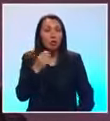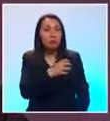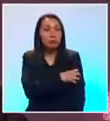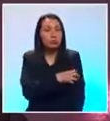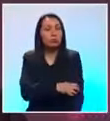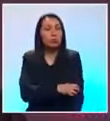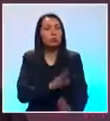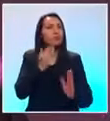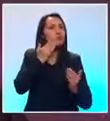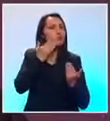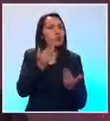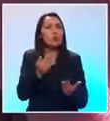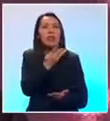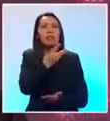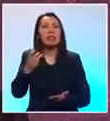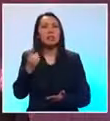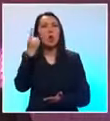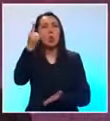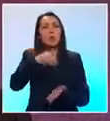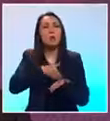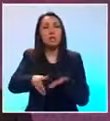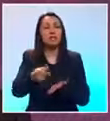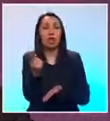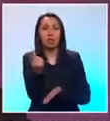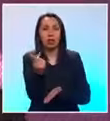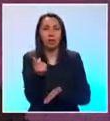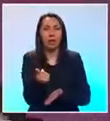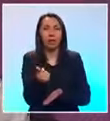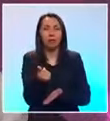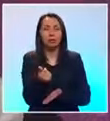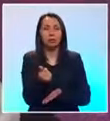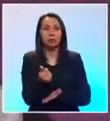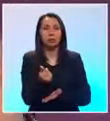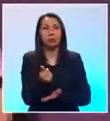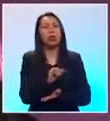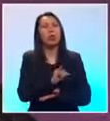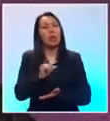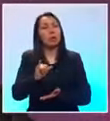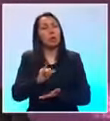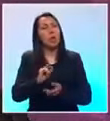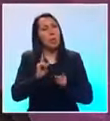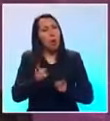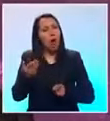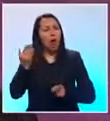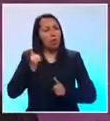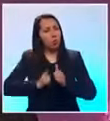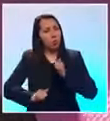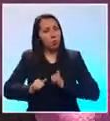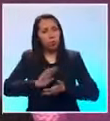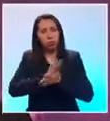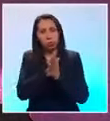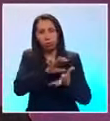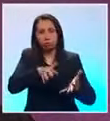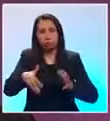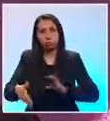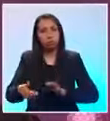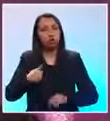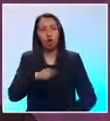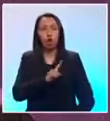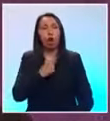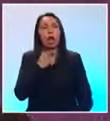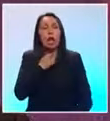dado 301 millones de pesos después de todo lo que les pasó. Y yo no quiero